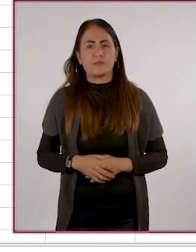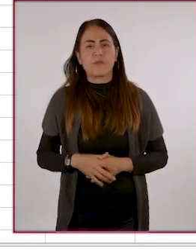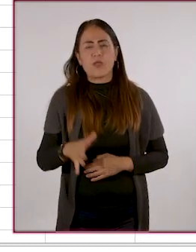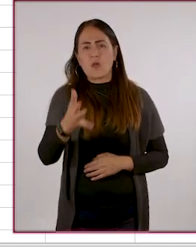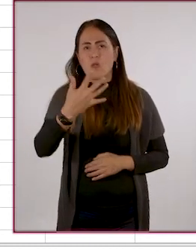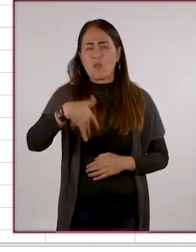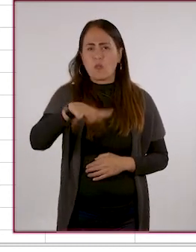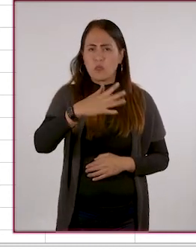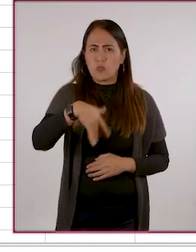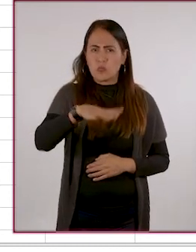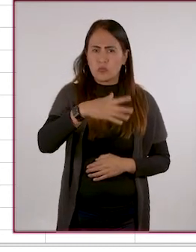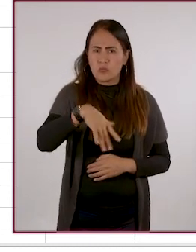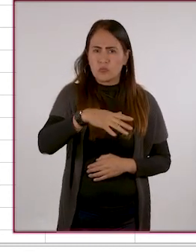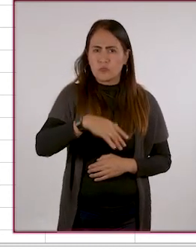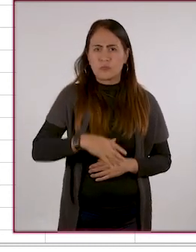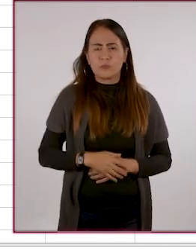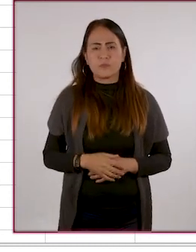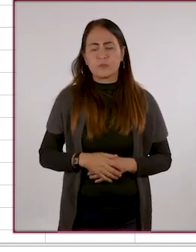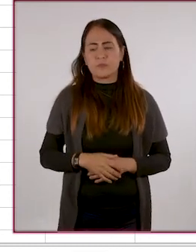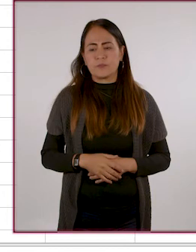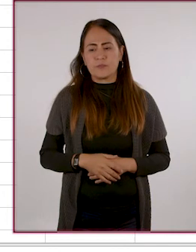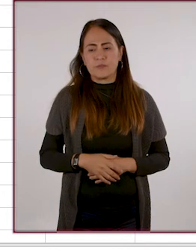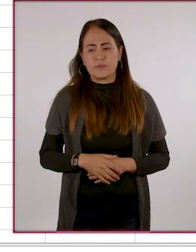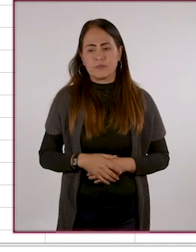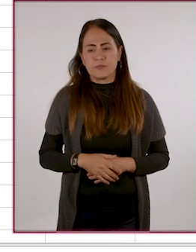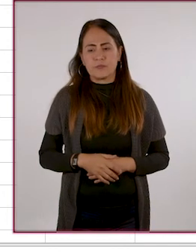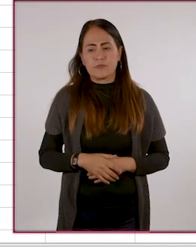yo quiero decirle que busque de